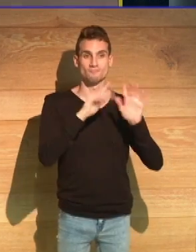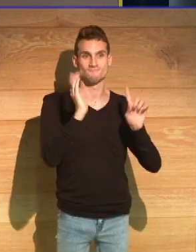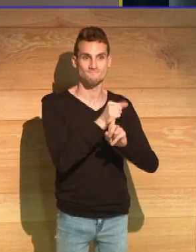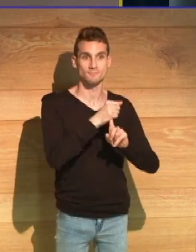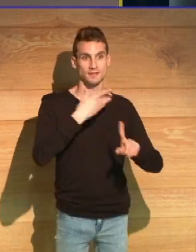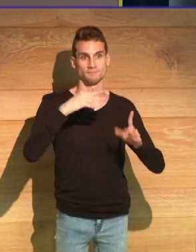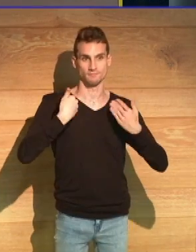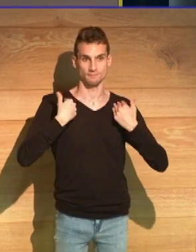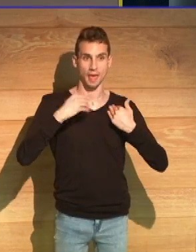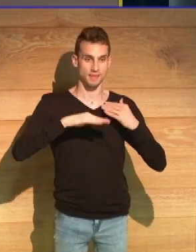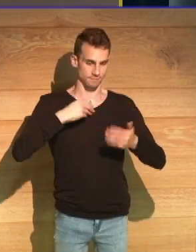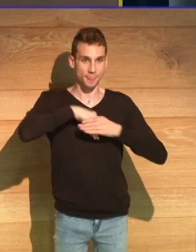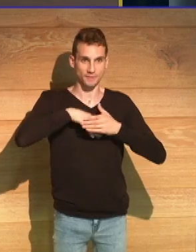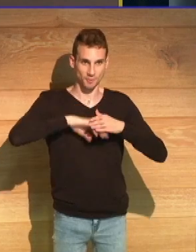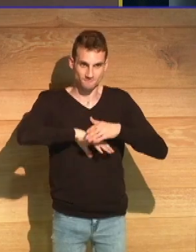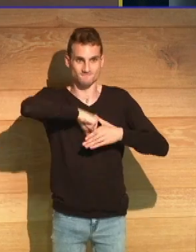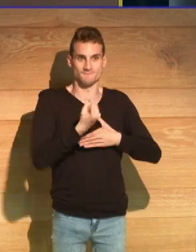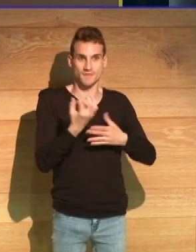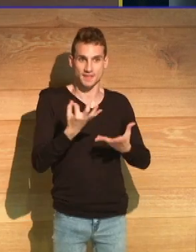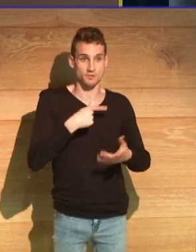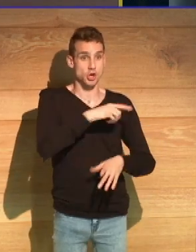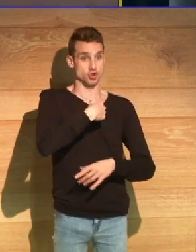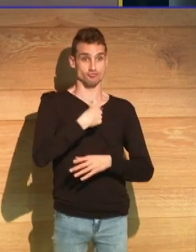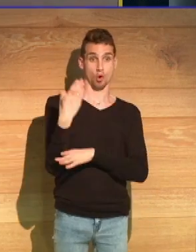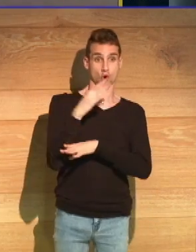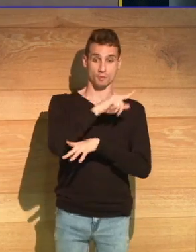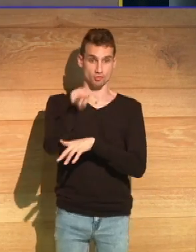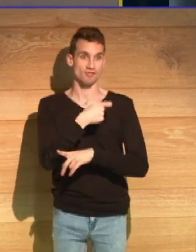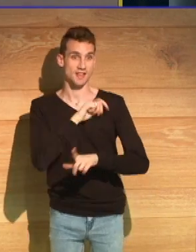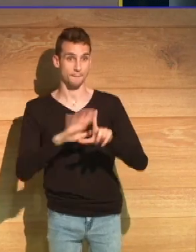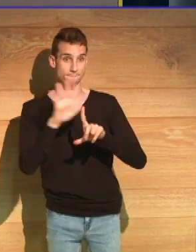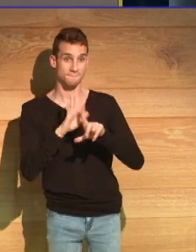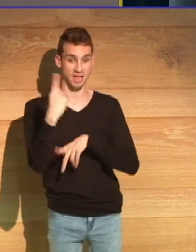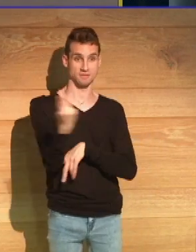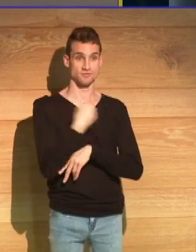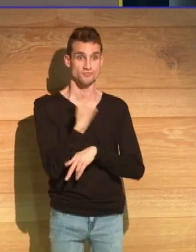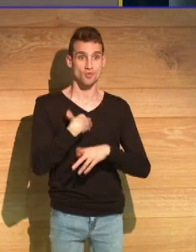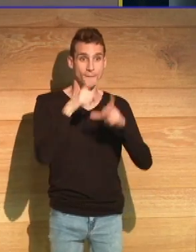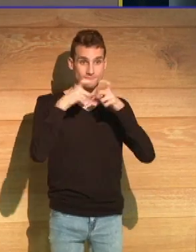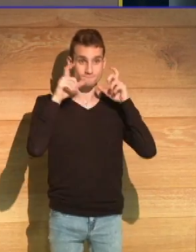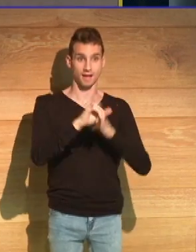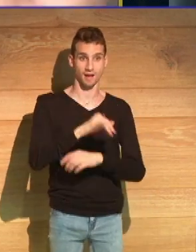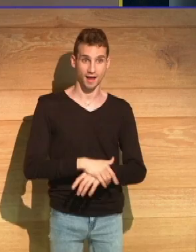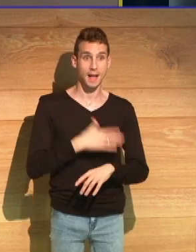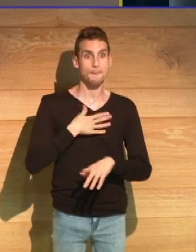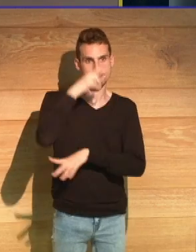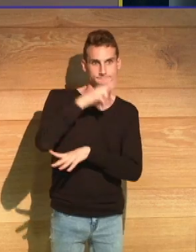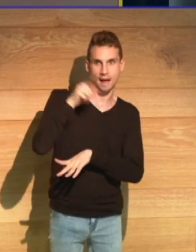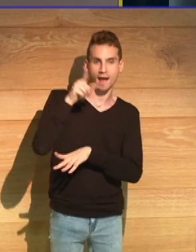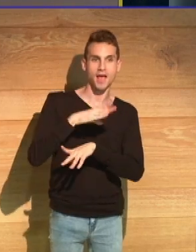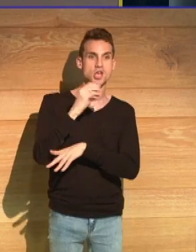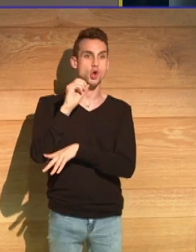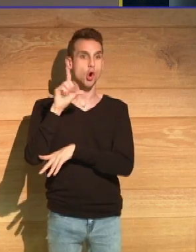símbolo que estamos conectados. Yo estoy en Colombia, ustedes están en España y tenemos todos máscaras. Mi papá en Colorado, ¿no? Eso